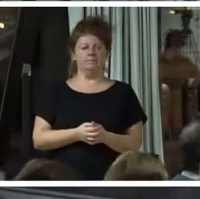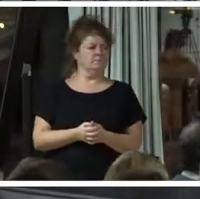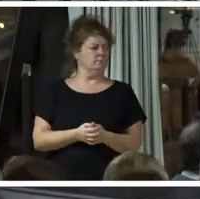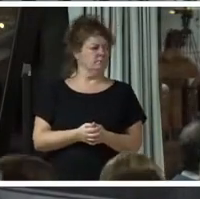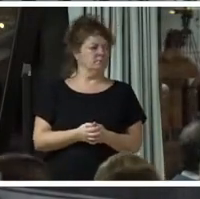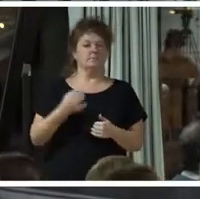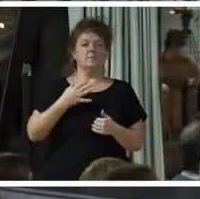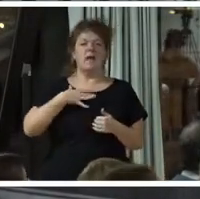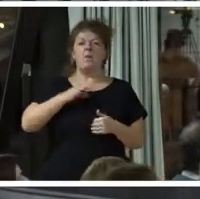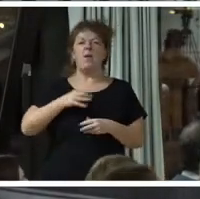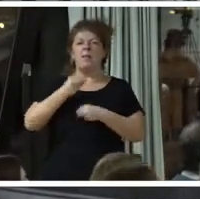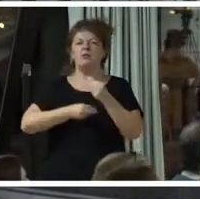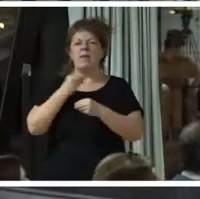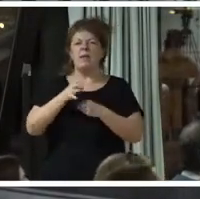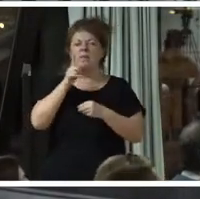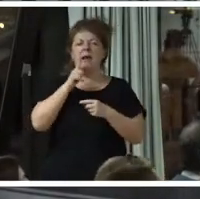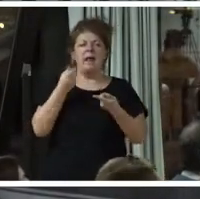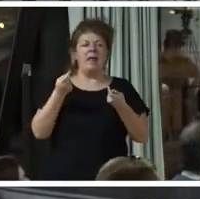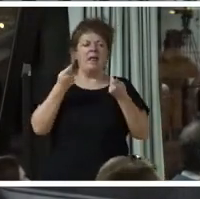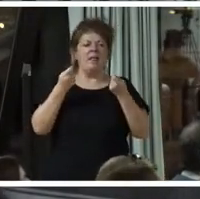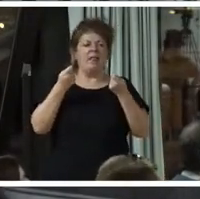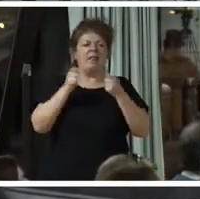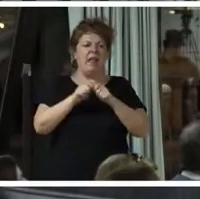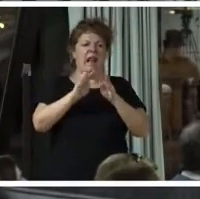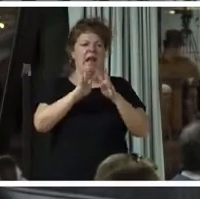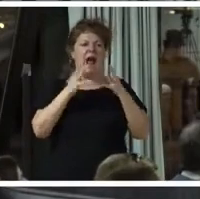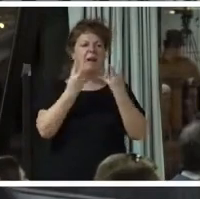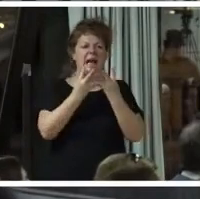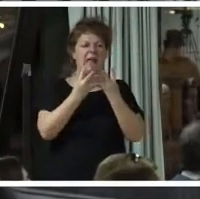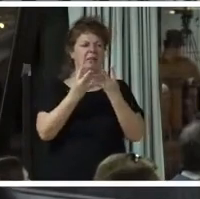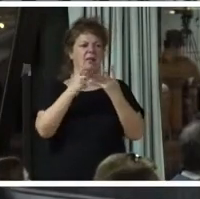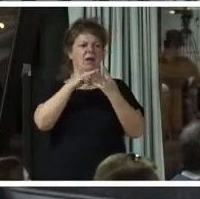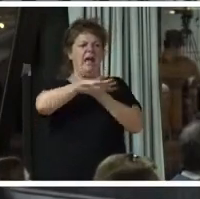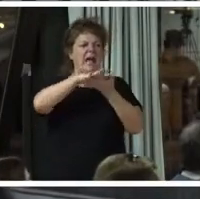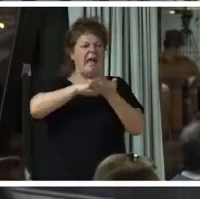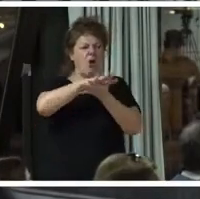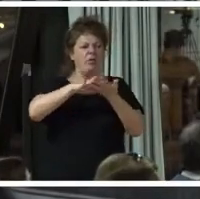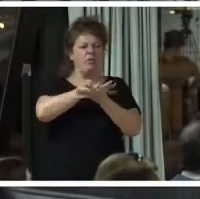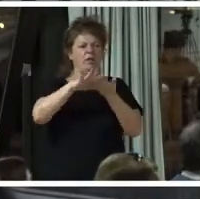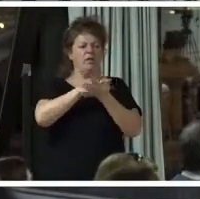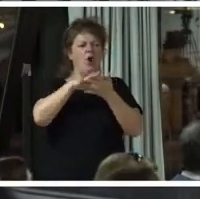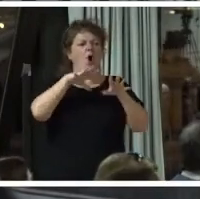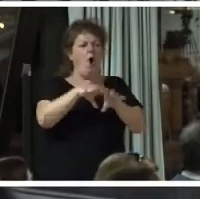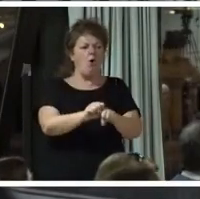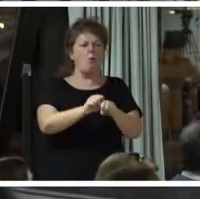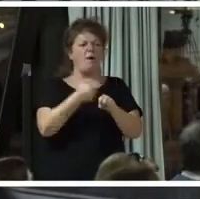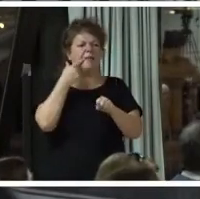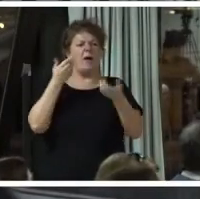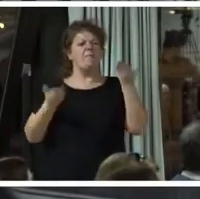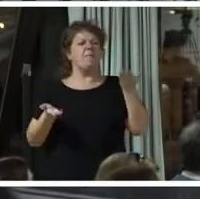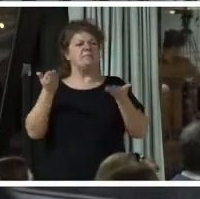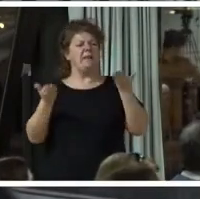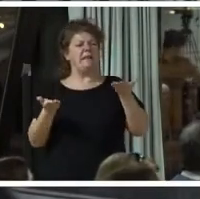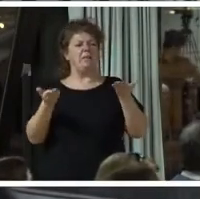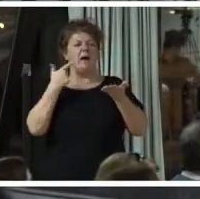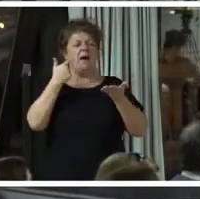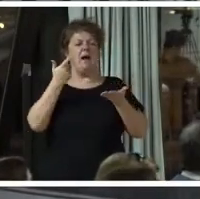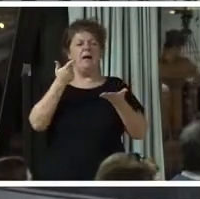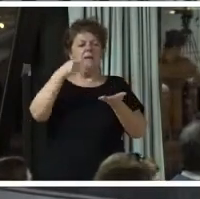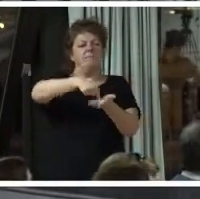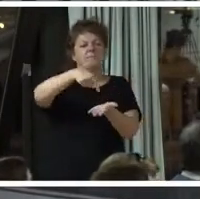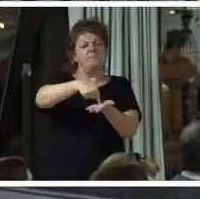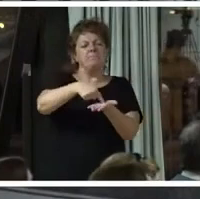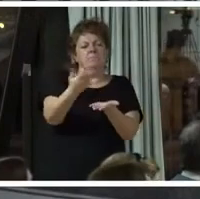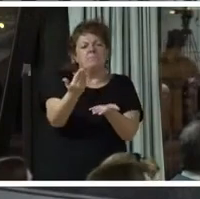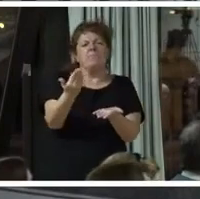como pregunta general para frenar este aparate este este genocidio esta ocupación que hay de justicia y de rendición de